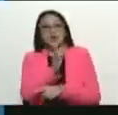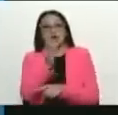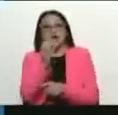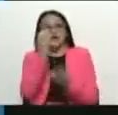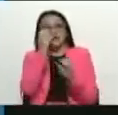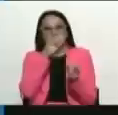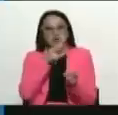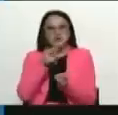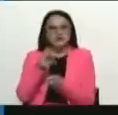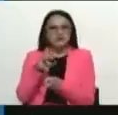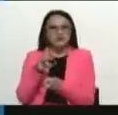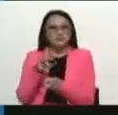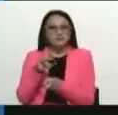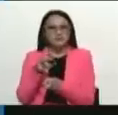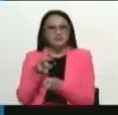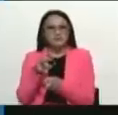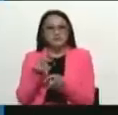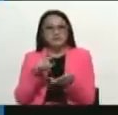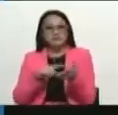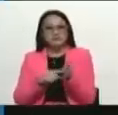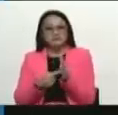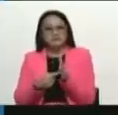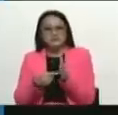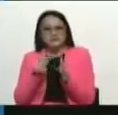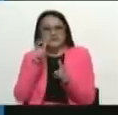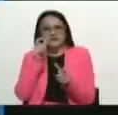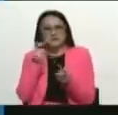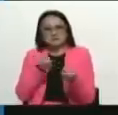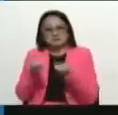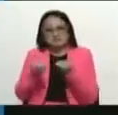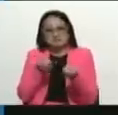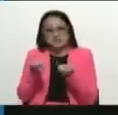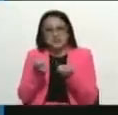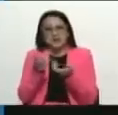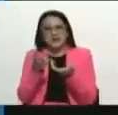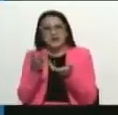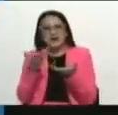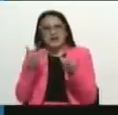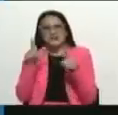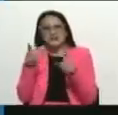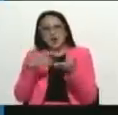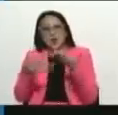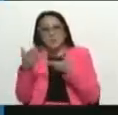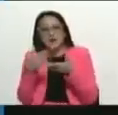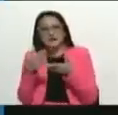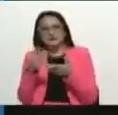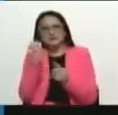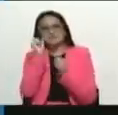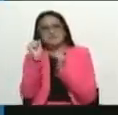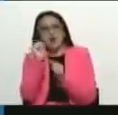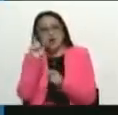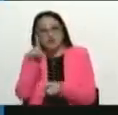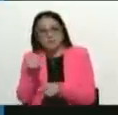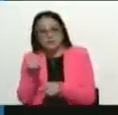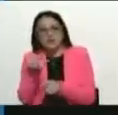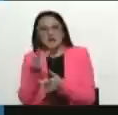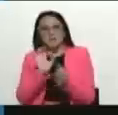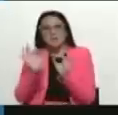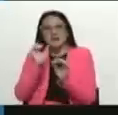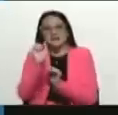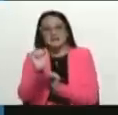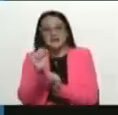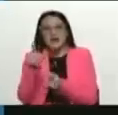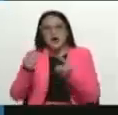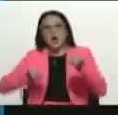terrorismo, ahí se ve, extorsión, asociación, obstrucción a la libertad de comercio, homicidio calificado, frustrado. Era